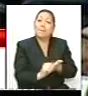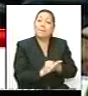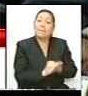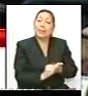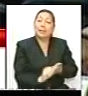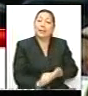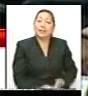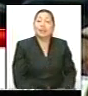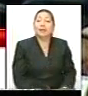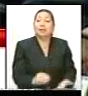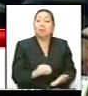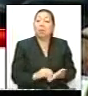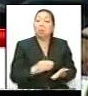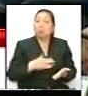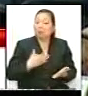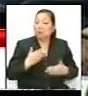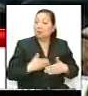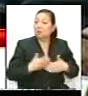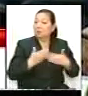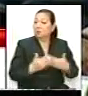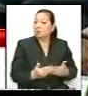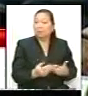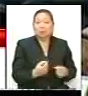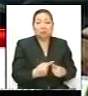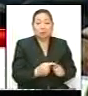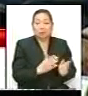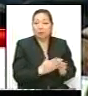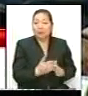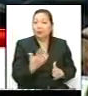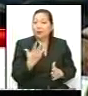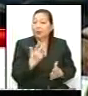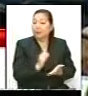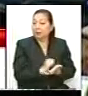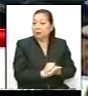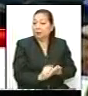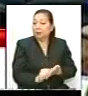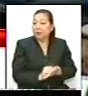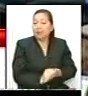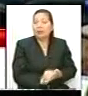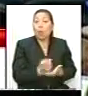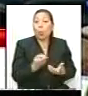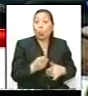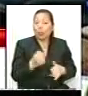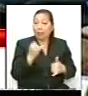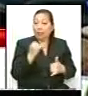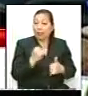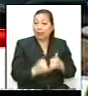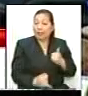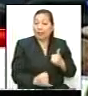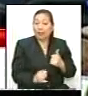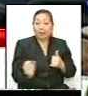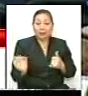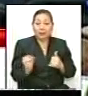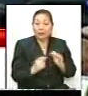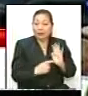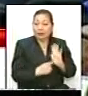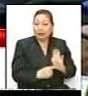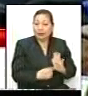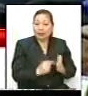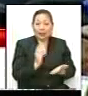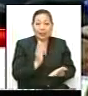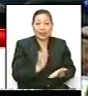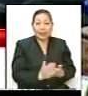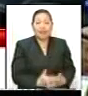el que podría ser ampliado de manera excepcional hasta por 3 meses. Vencido este plazo sin que se haya notificado la